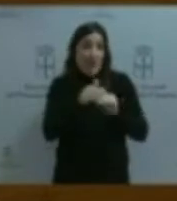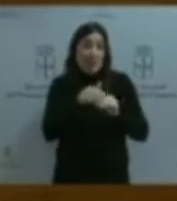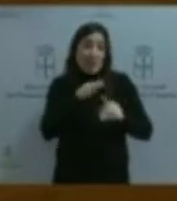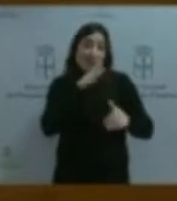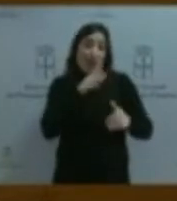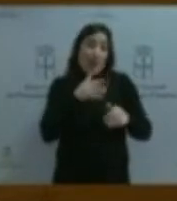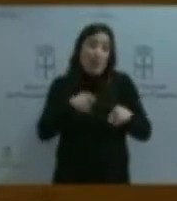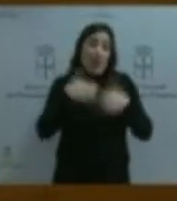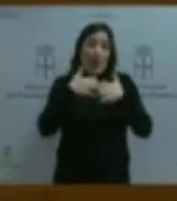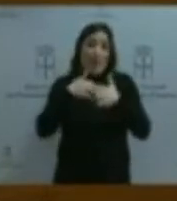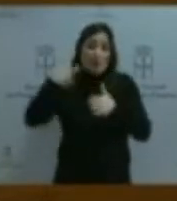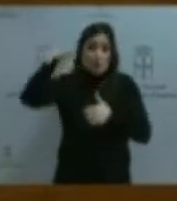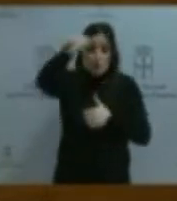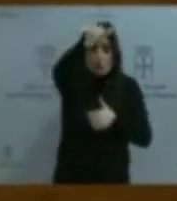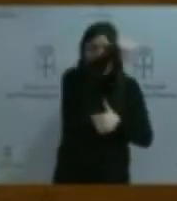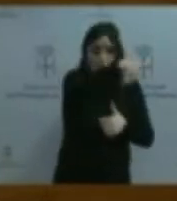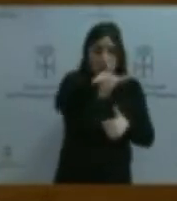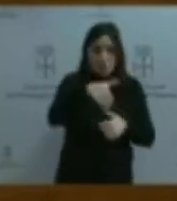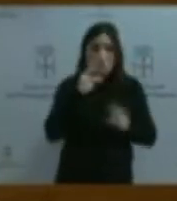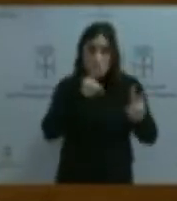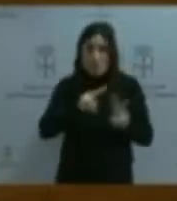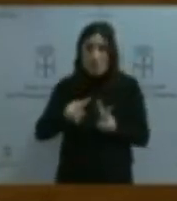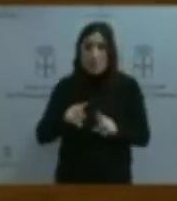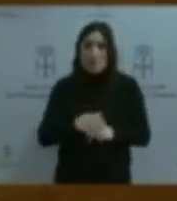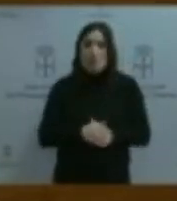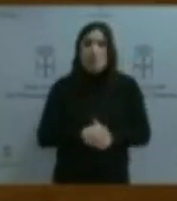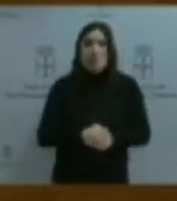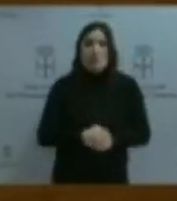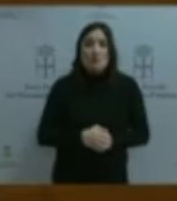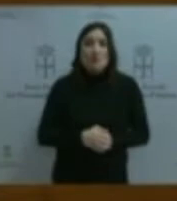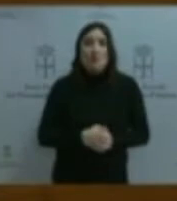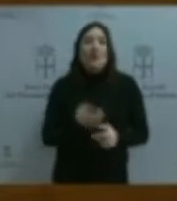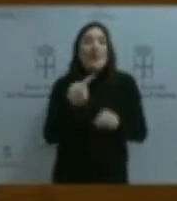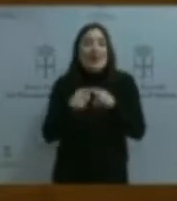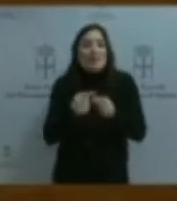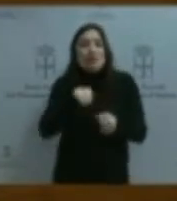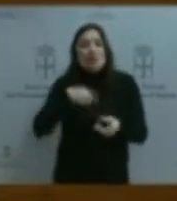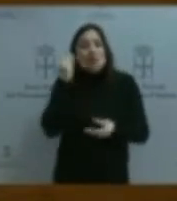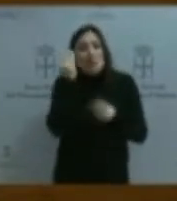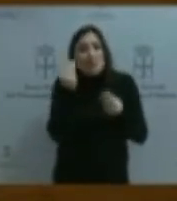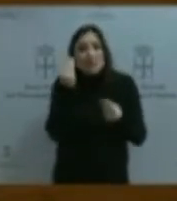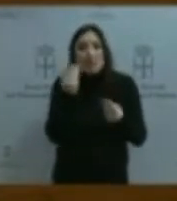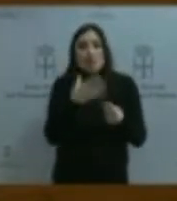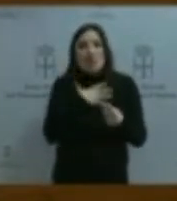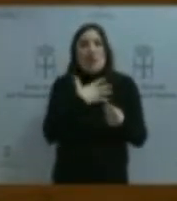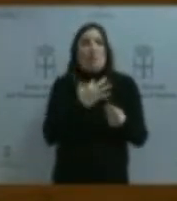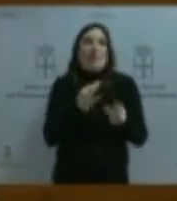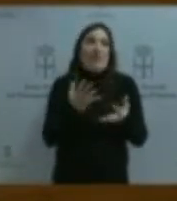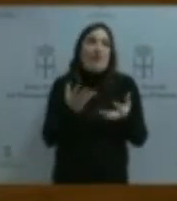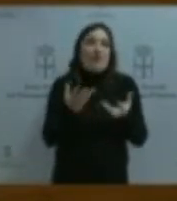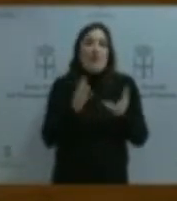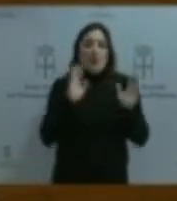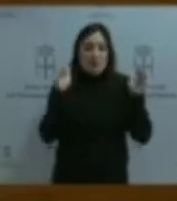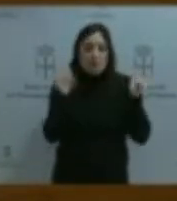son los elementos que nos parecen que tenemos que tener en primer término para intentar solucionar